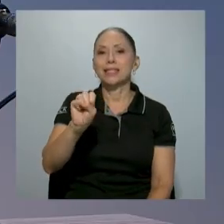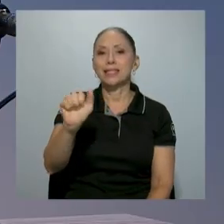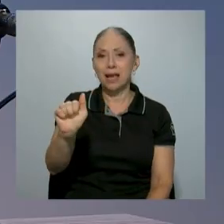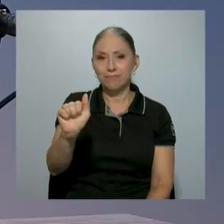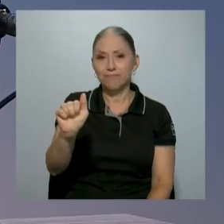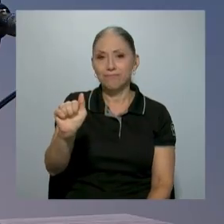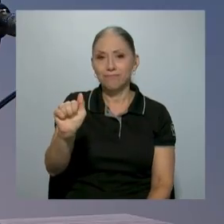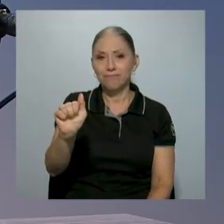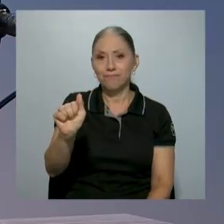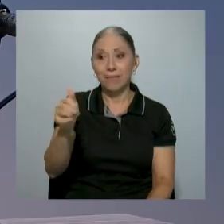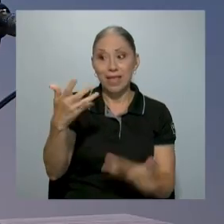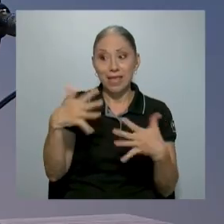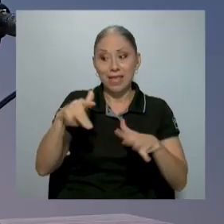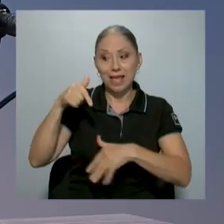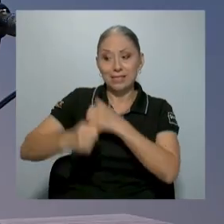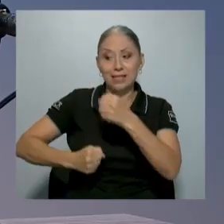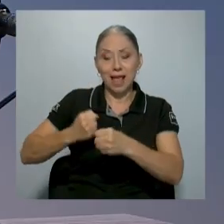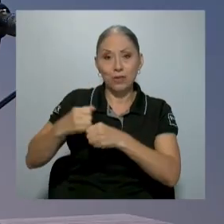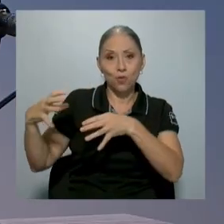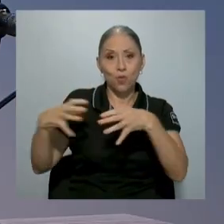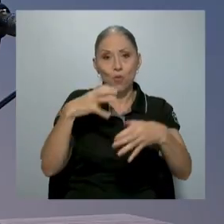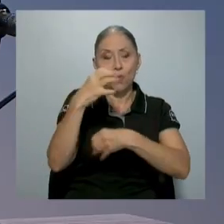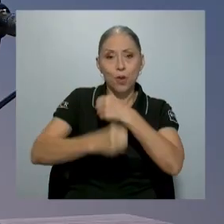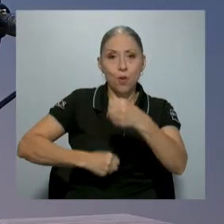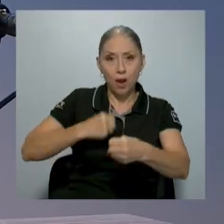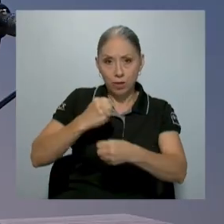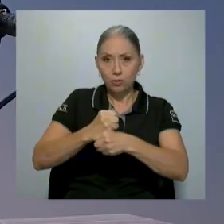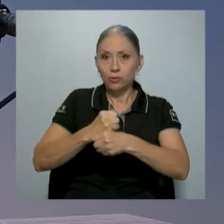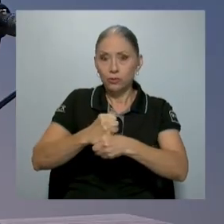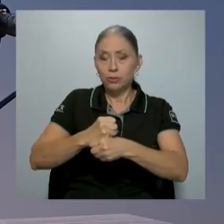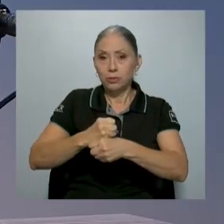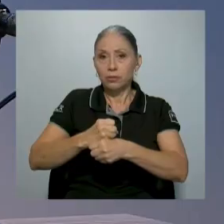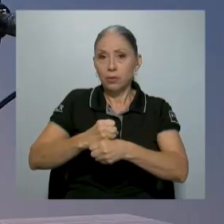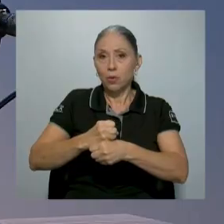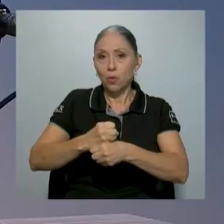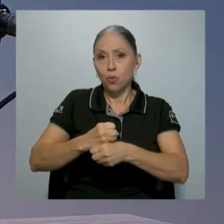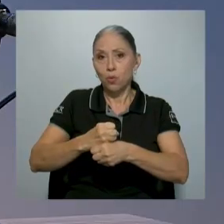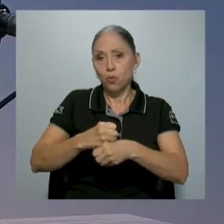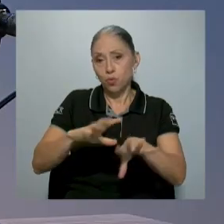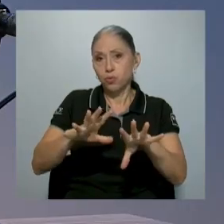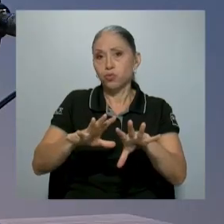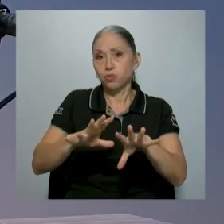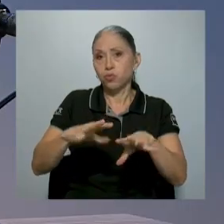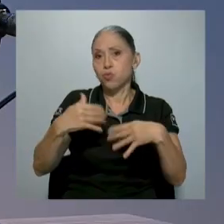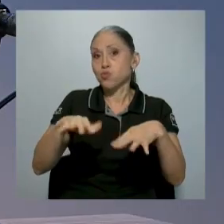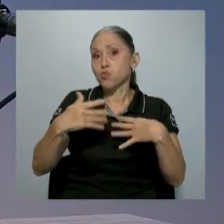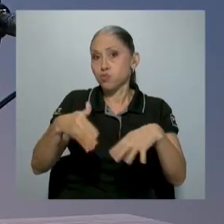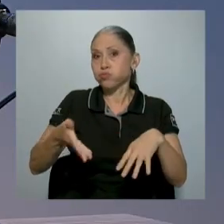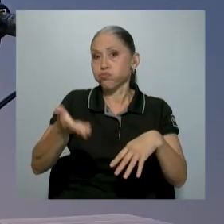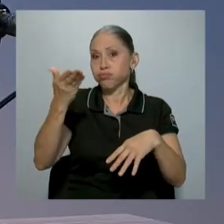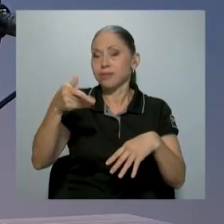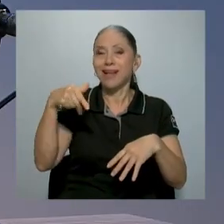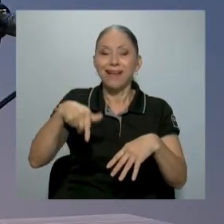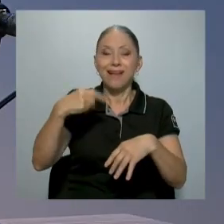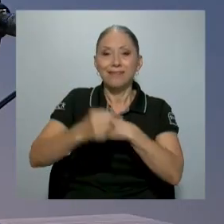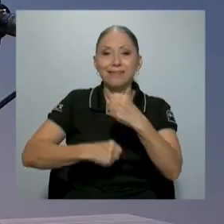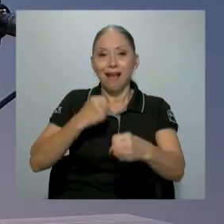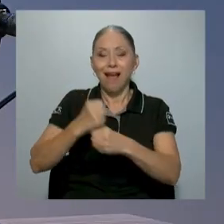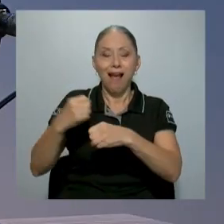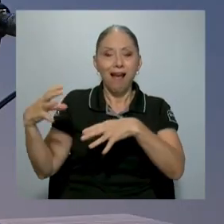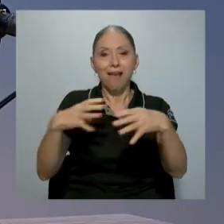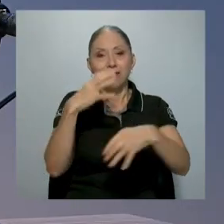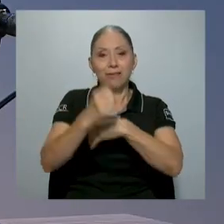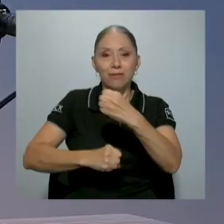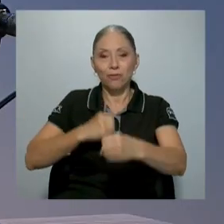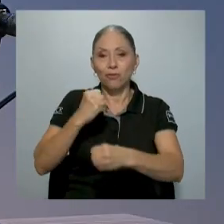que cumplió años este año, o que cumplió un número múltiplo de 5 este año,